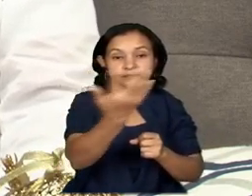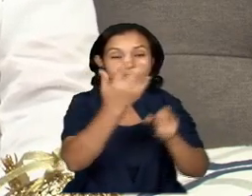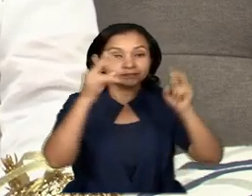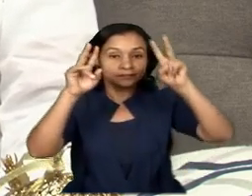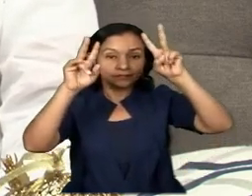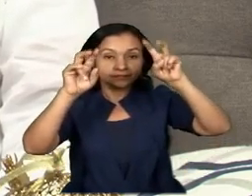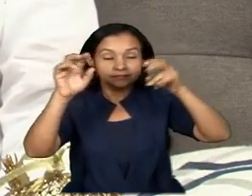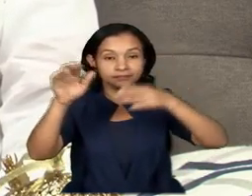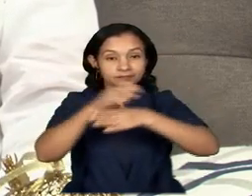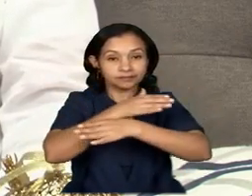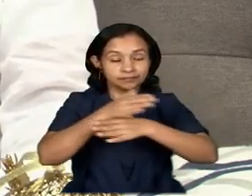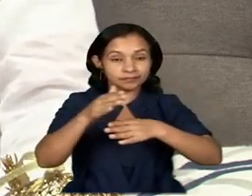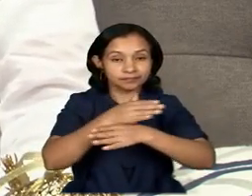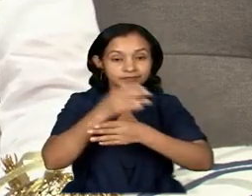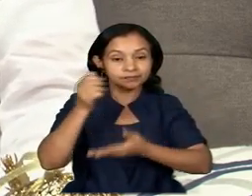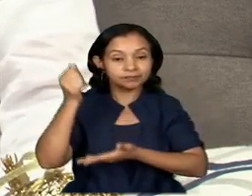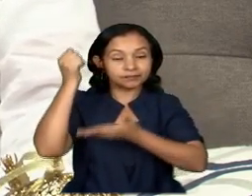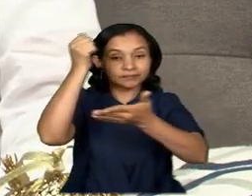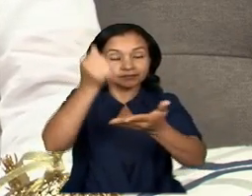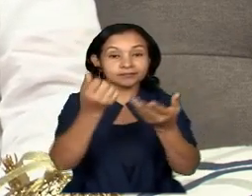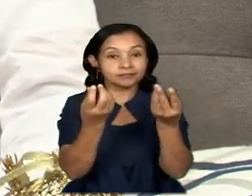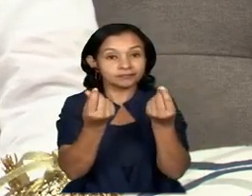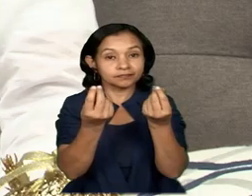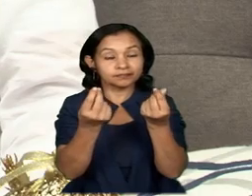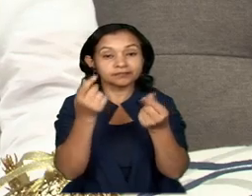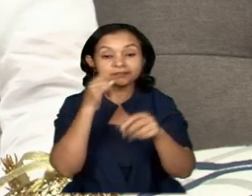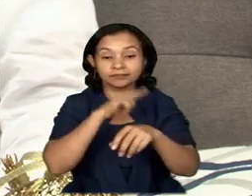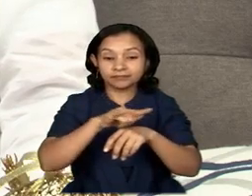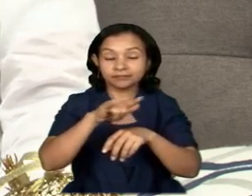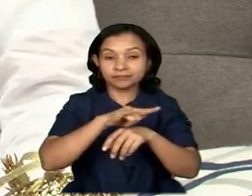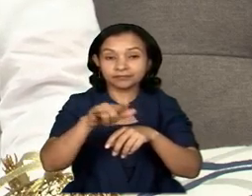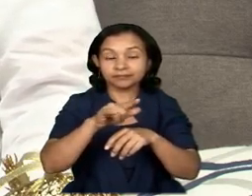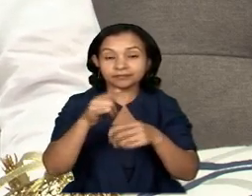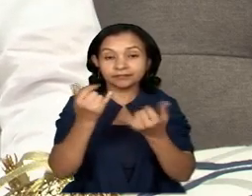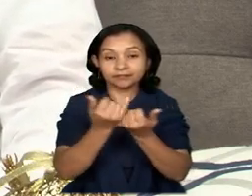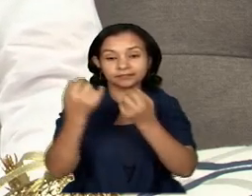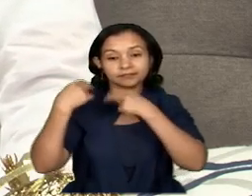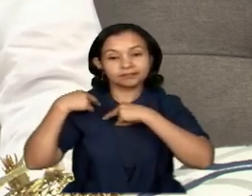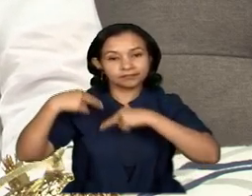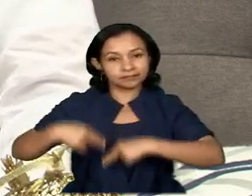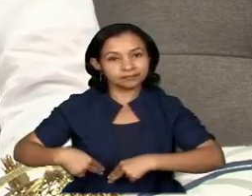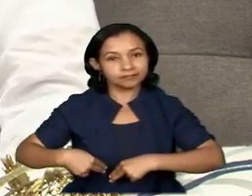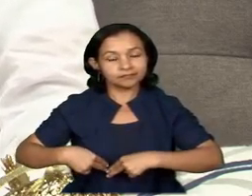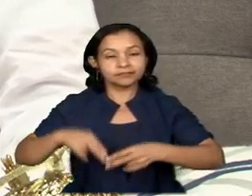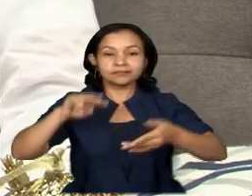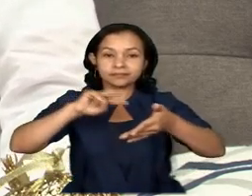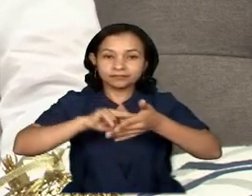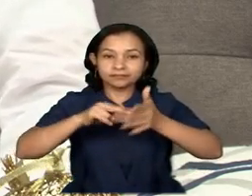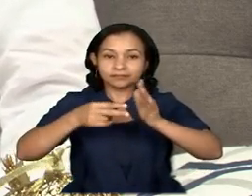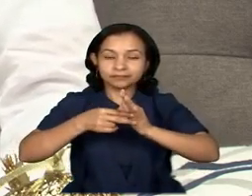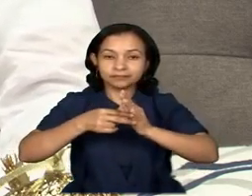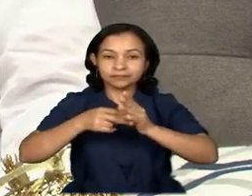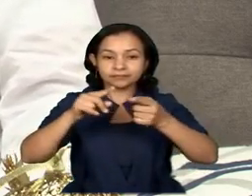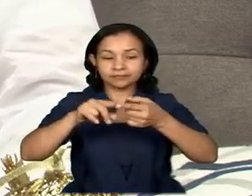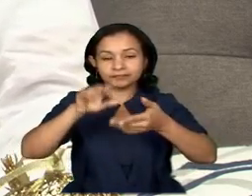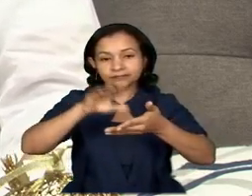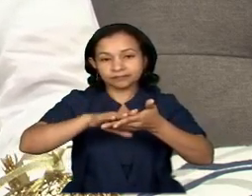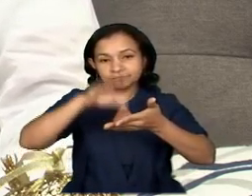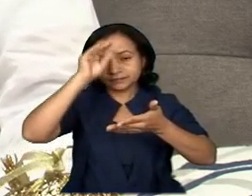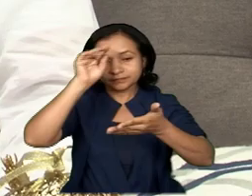asignaturas, detrás de toda la inversión que se hace, estamos buscando crecimiento humano. Y eso significa, uno, comprensión